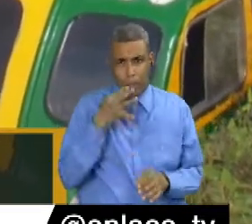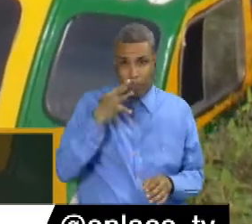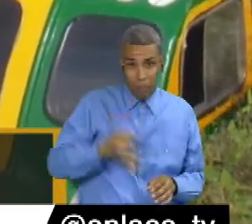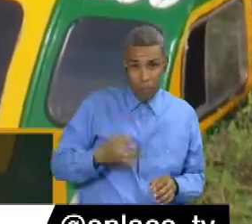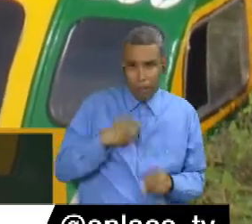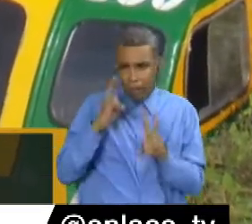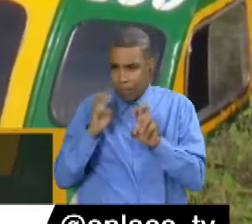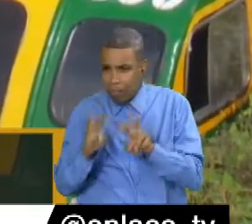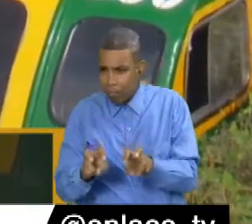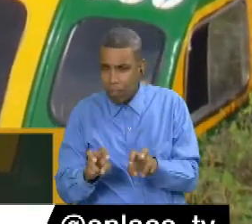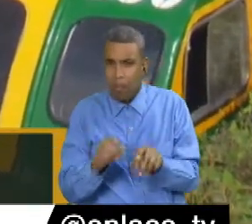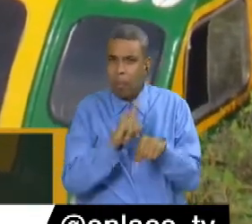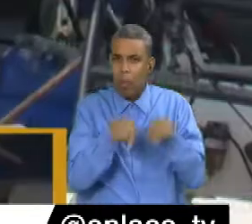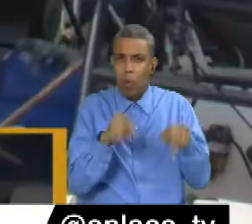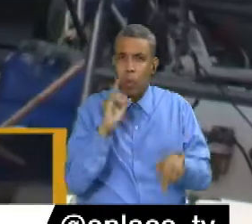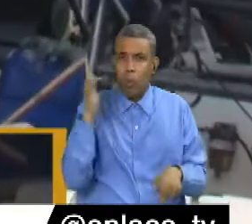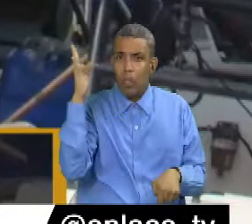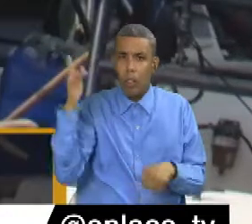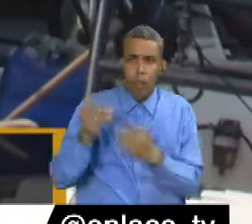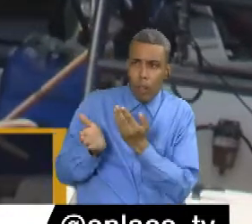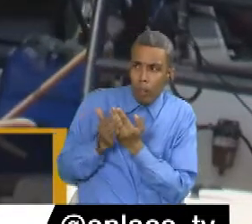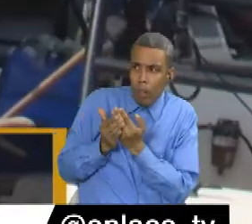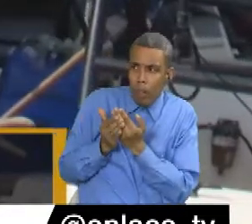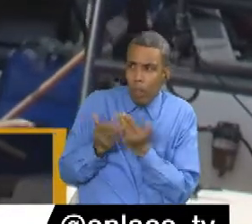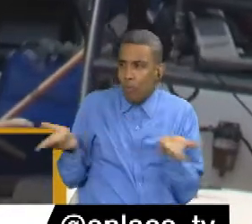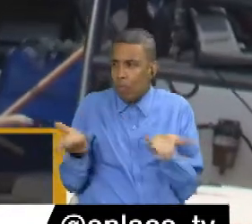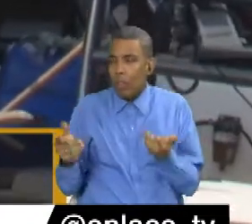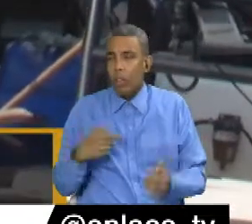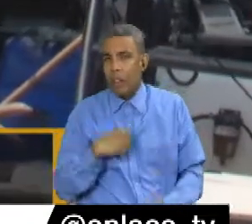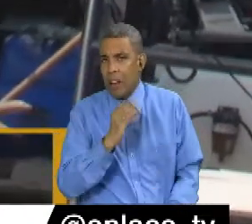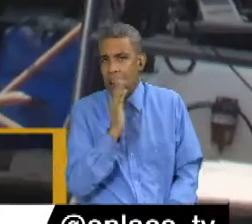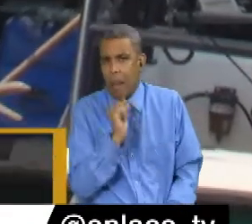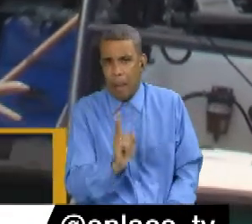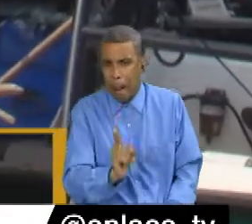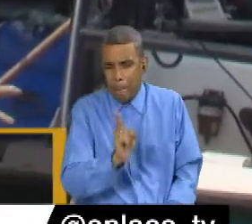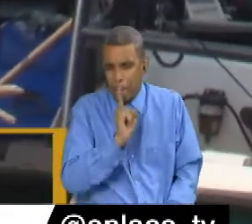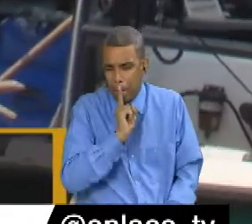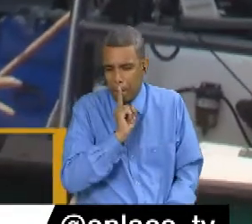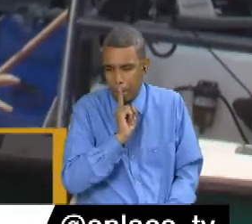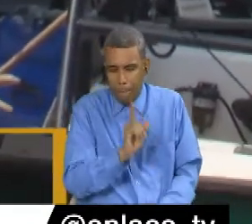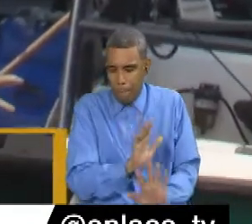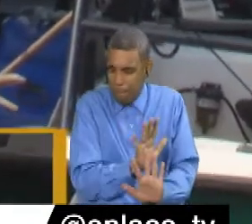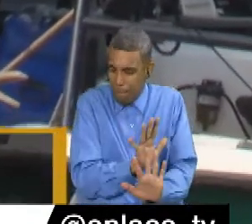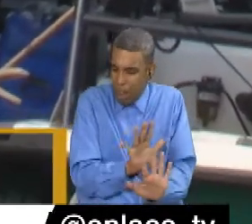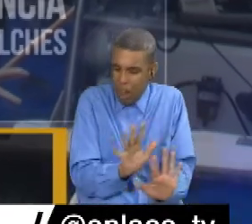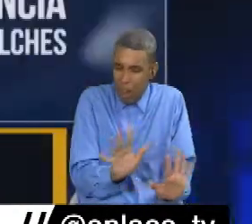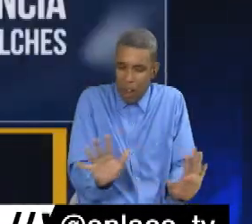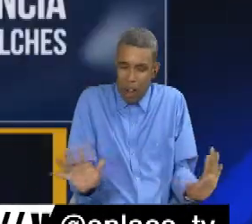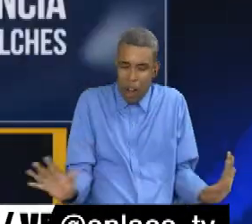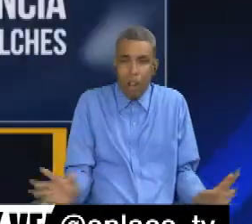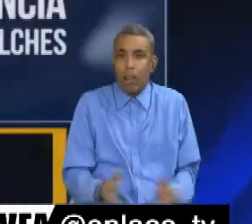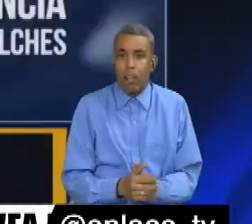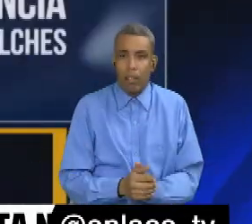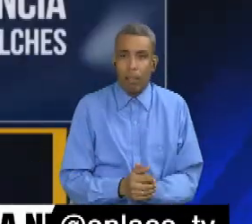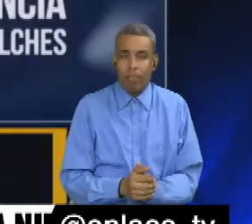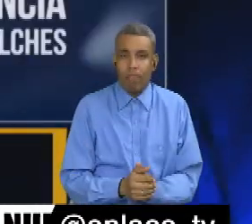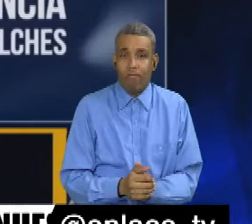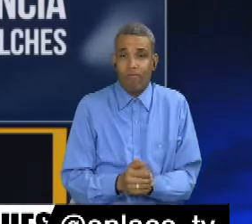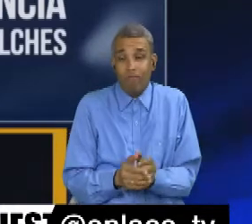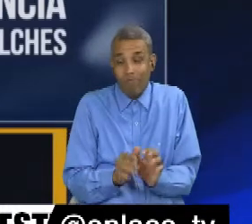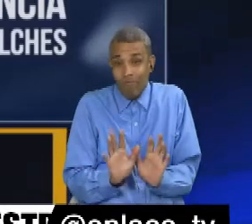haya pasado, nada, ha desaparecido totalmente. Nadie la ha visto hasta ahorita, nadie da razón de ella.